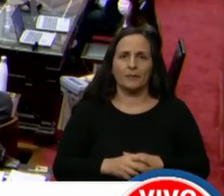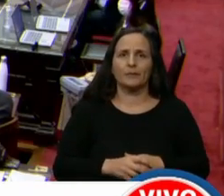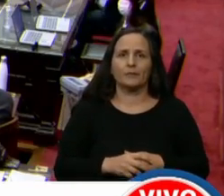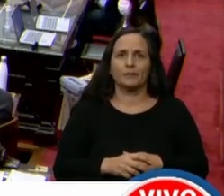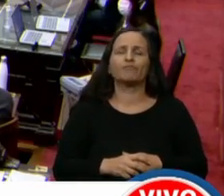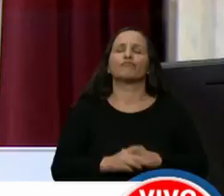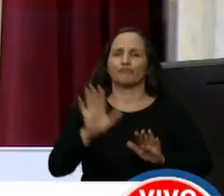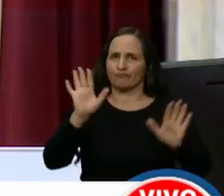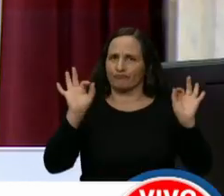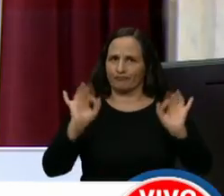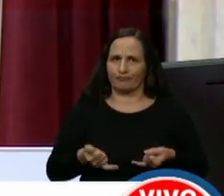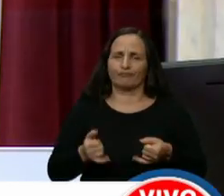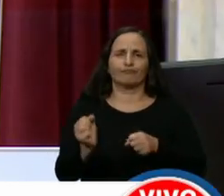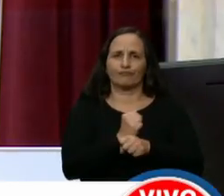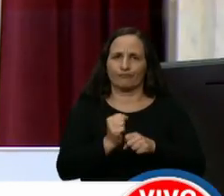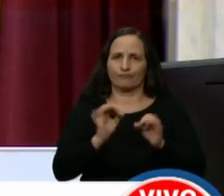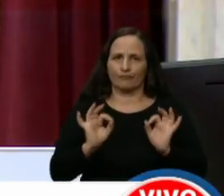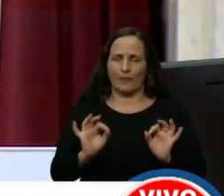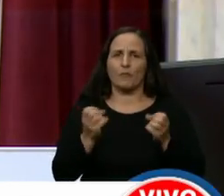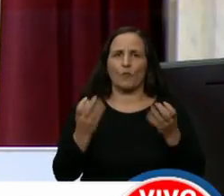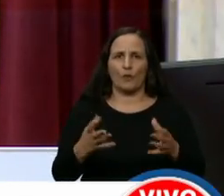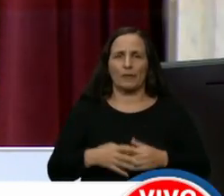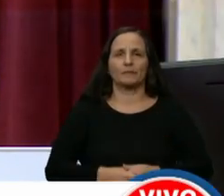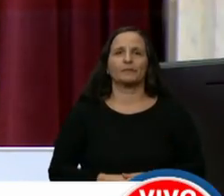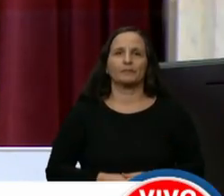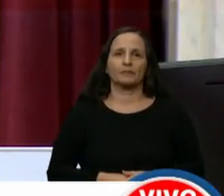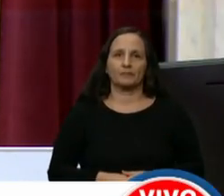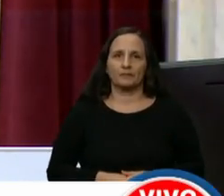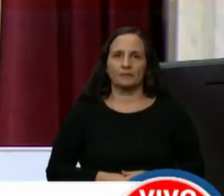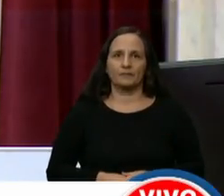resulta afirmativo muy bien